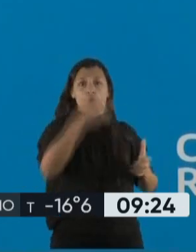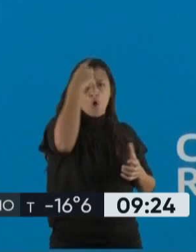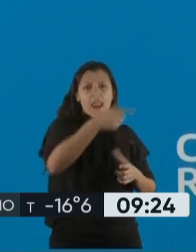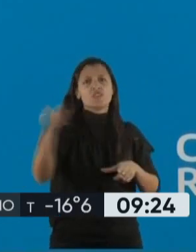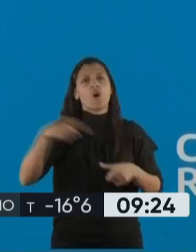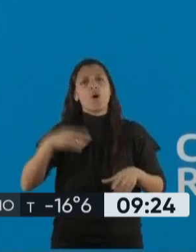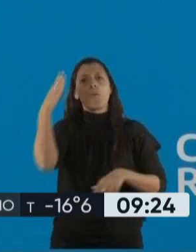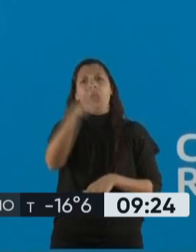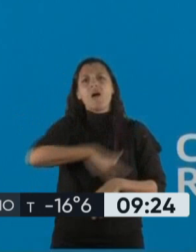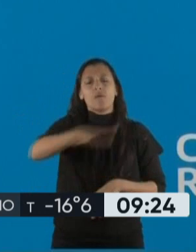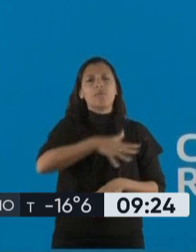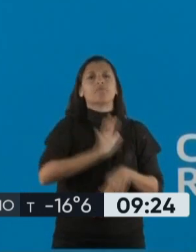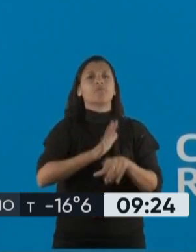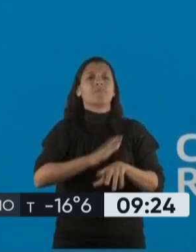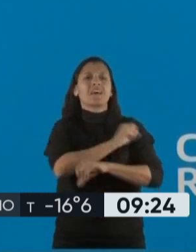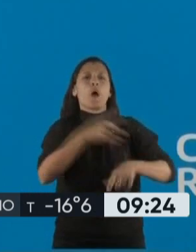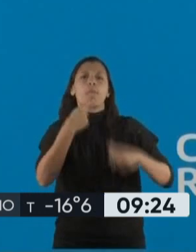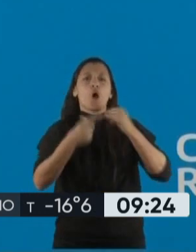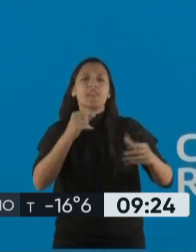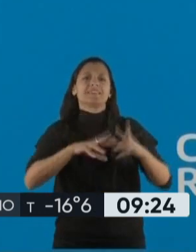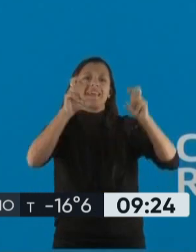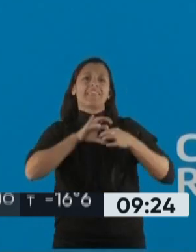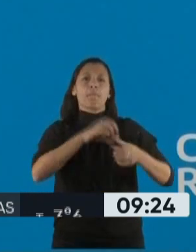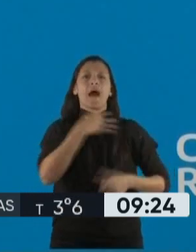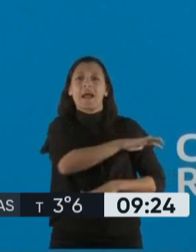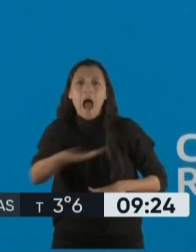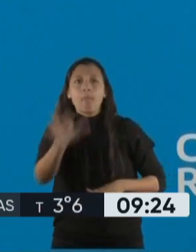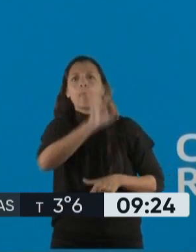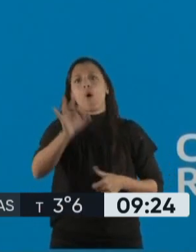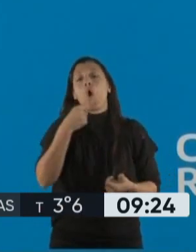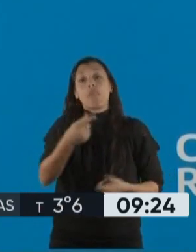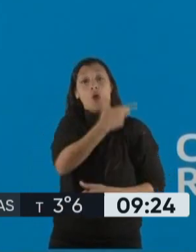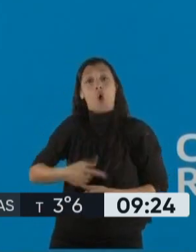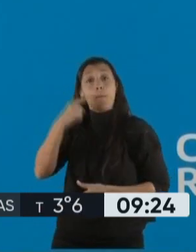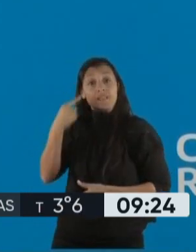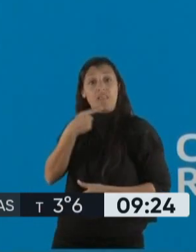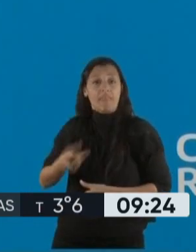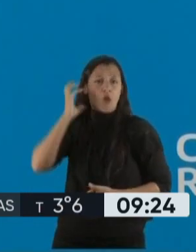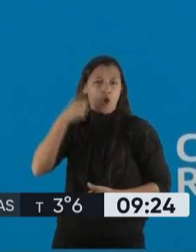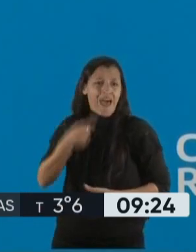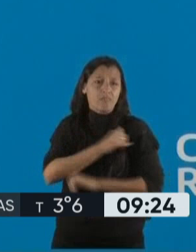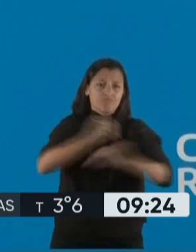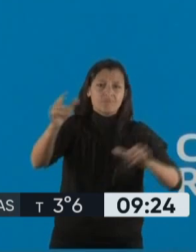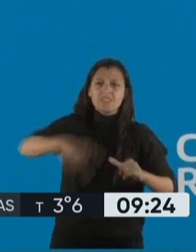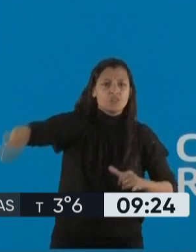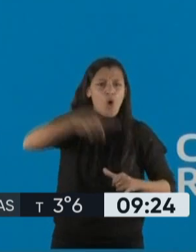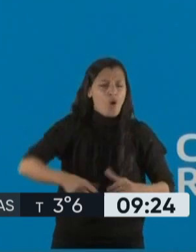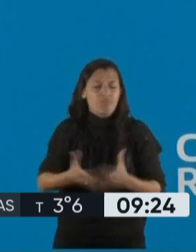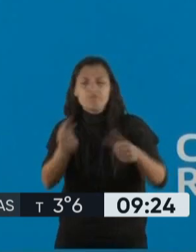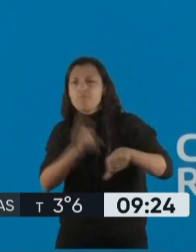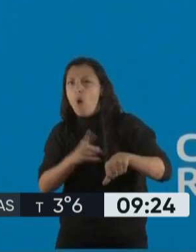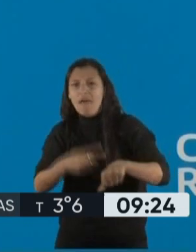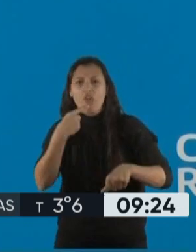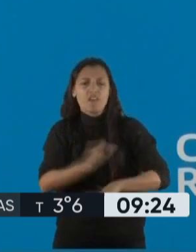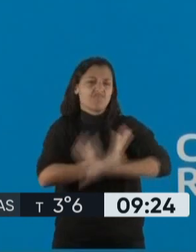en contra de las retenciones, o la semana pasada, apenas el presidente dijo algo por el estilo en una radio, salieron todos en coro a decir que de